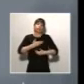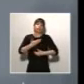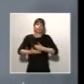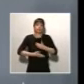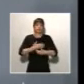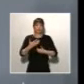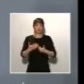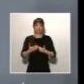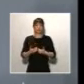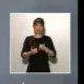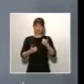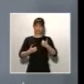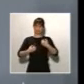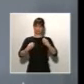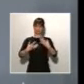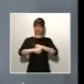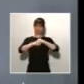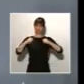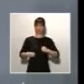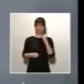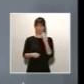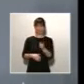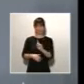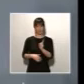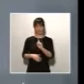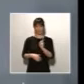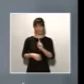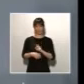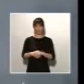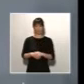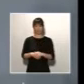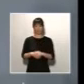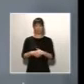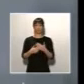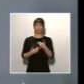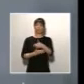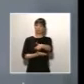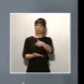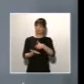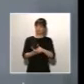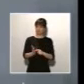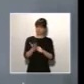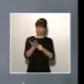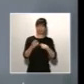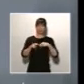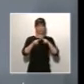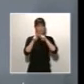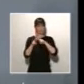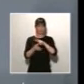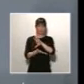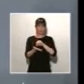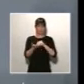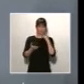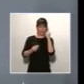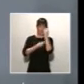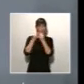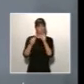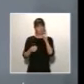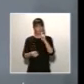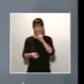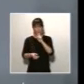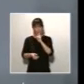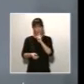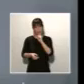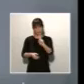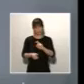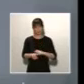original. Con lo cual, no sé, cuando recibamos esa petición, la estudiaremos y se verá, pero la veo complicada. Para